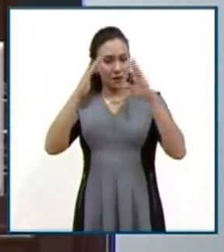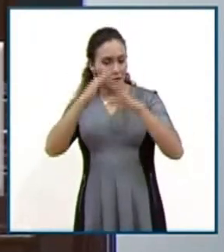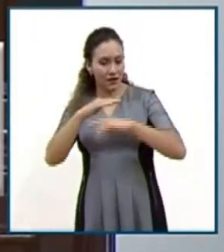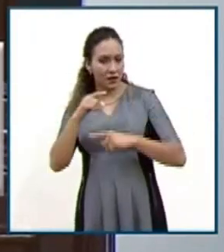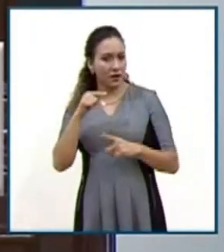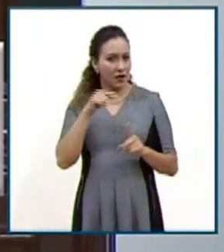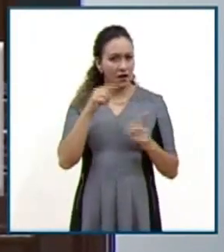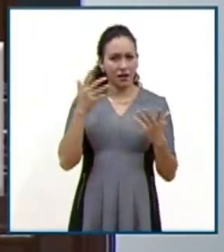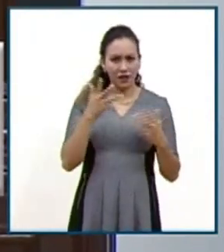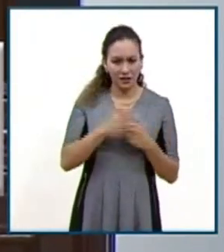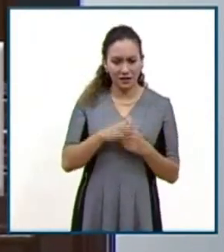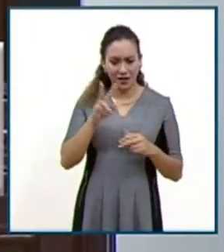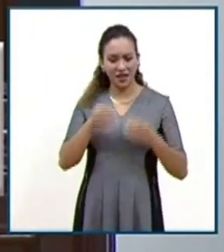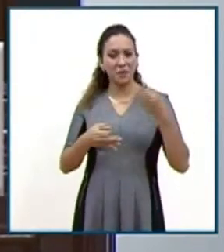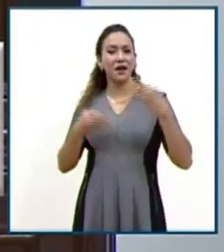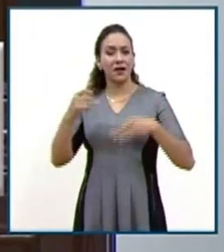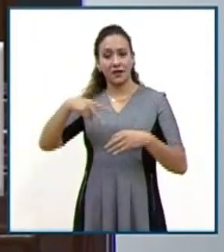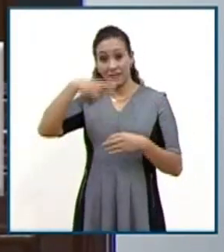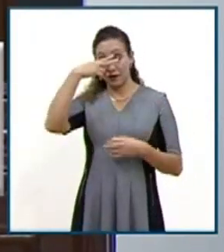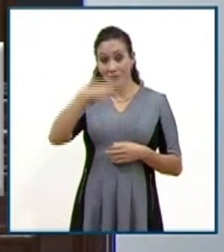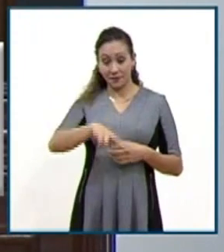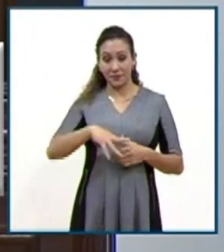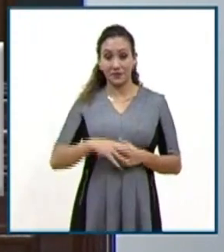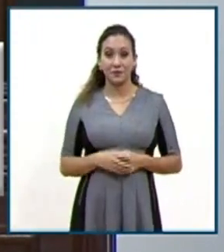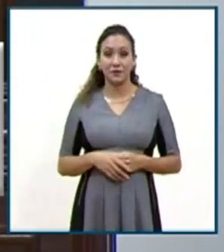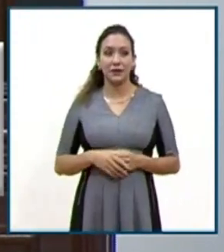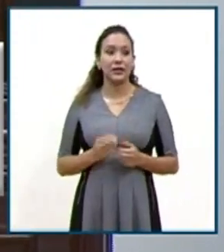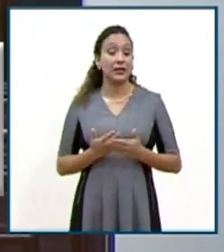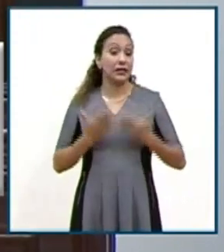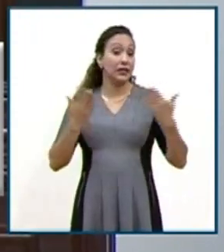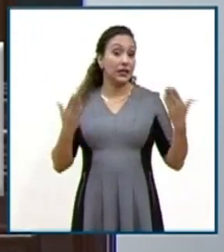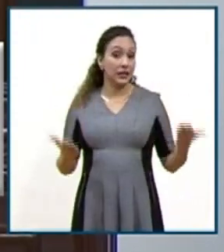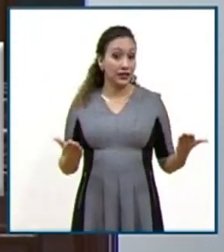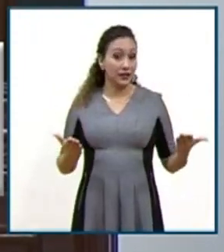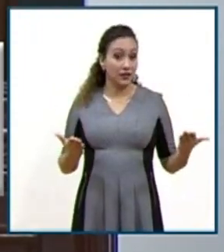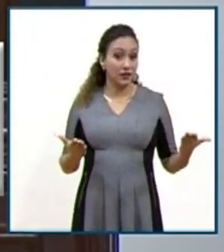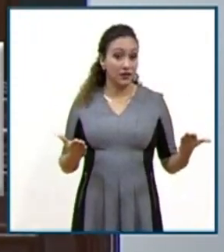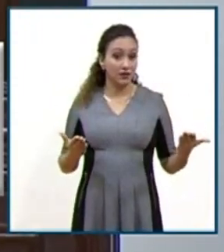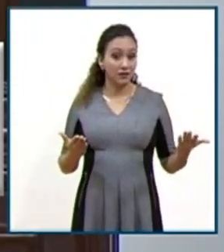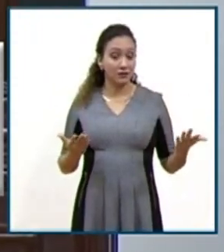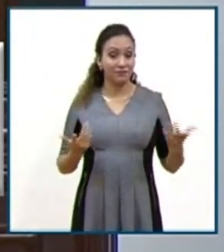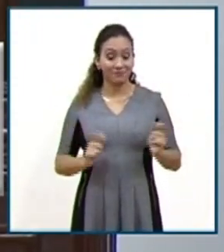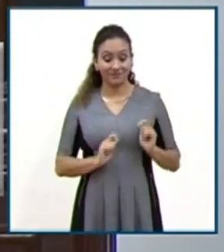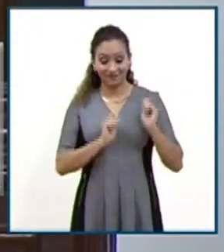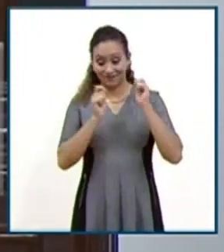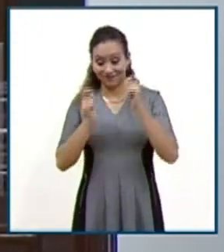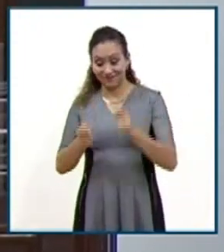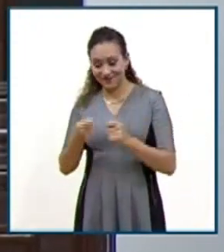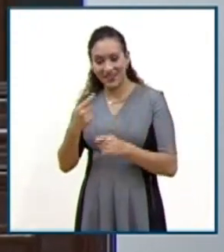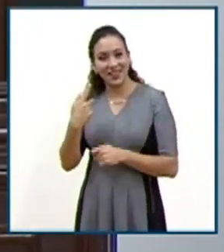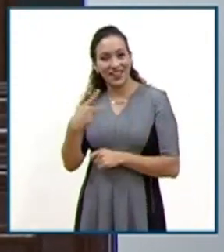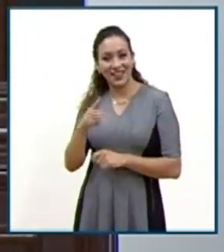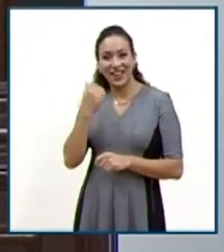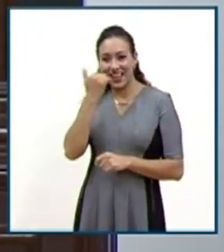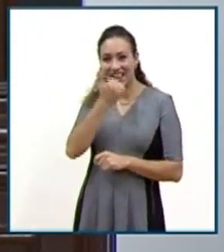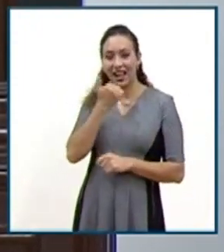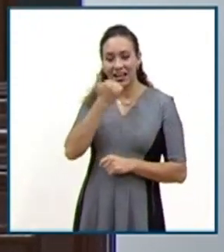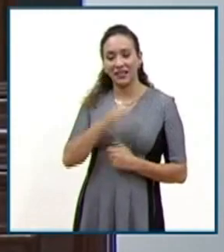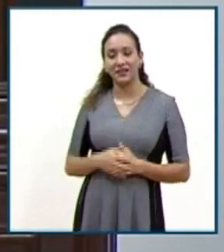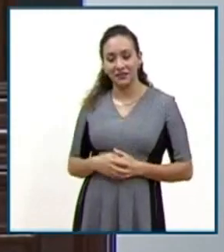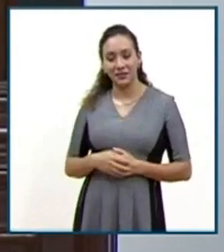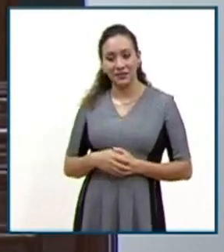Don Sergio jamás perdió de vista que la verdadera importancia del conocimiento no yacía en su generación